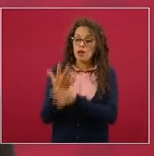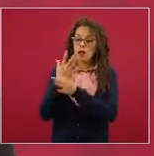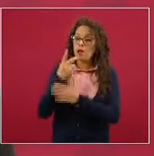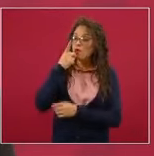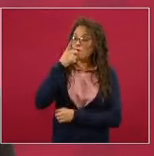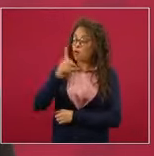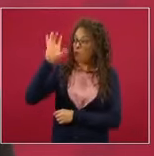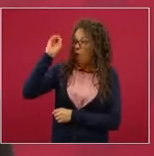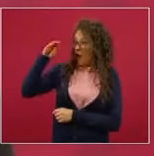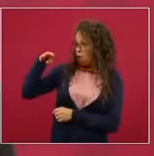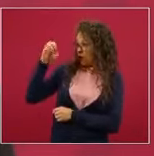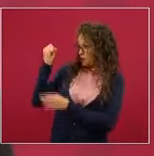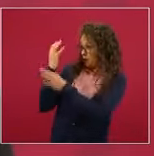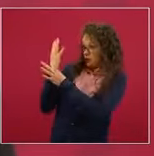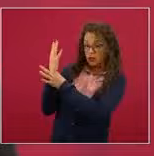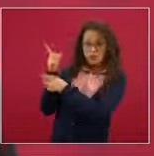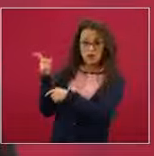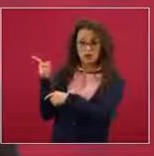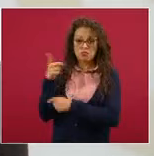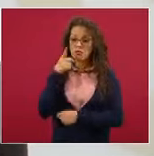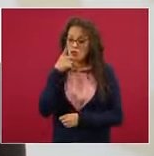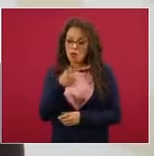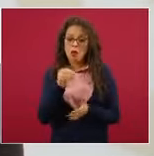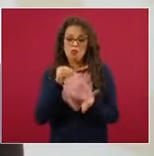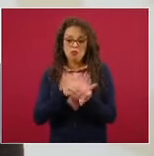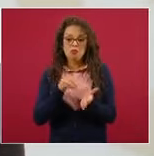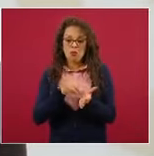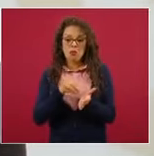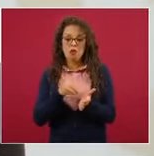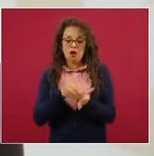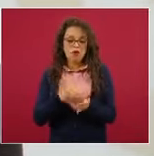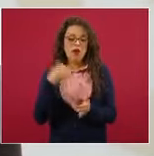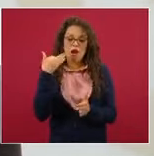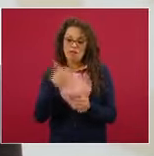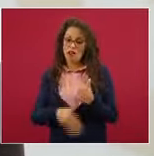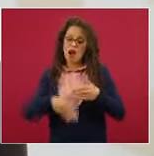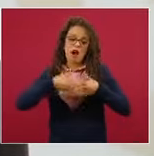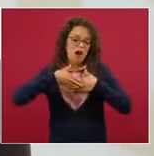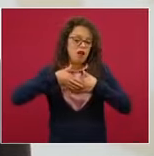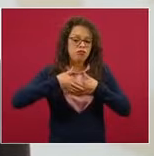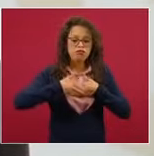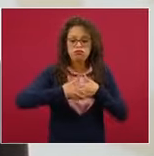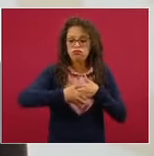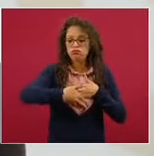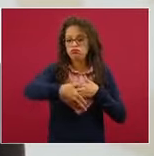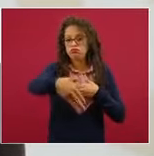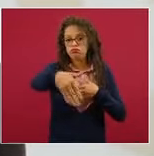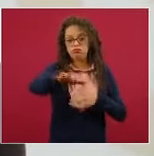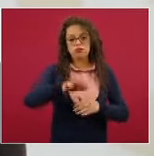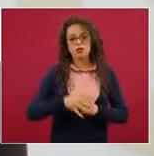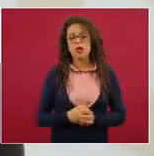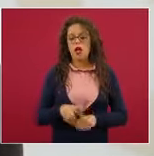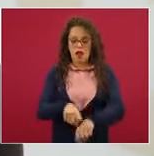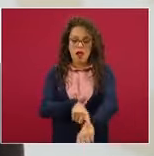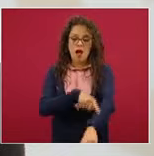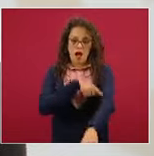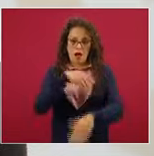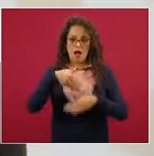ha referido, es que esto todavía tiene para rato, esto todavía va a mantenerse. Se ha dicho también en esta